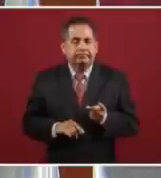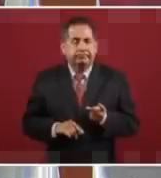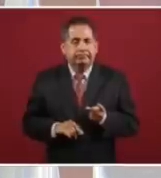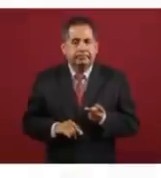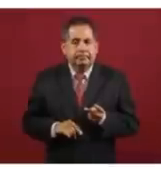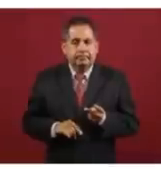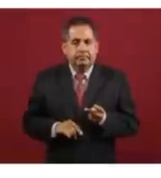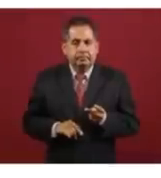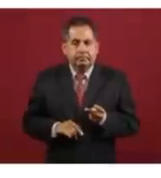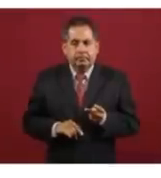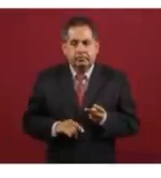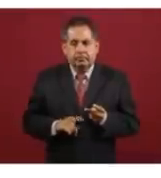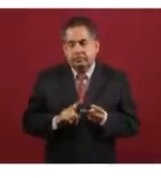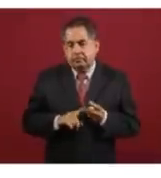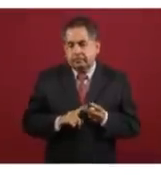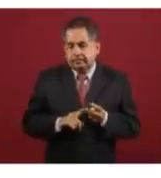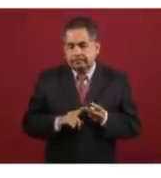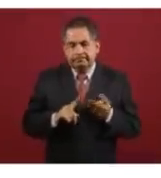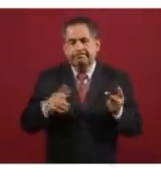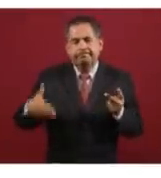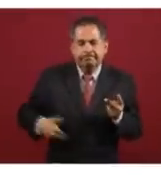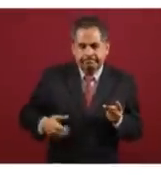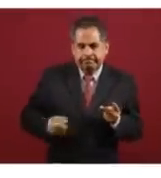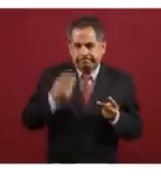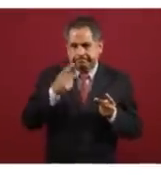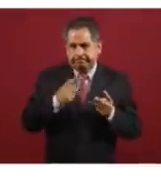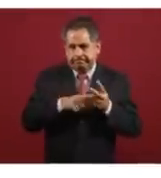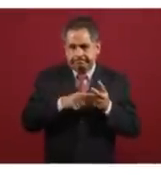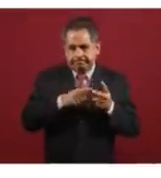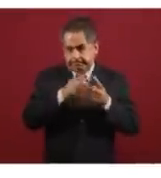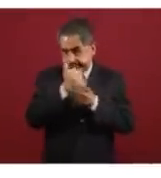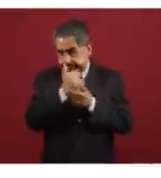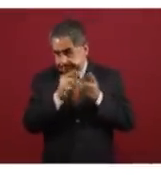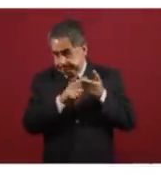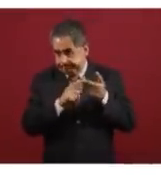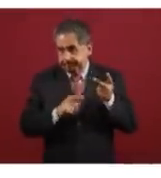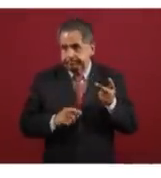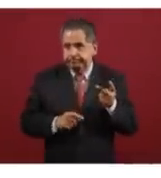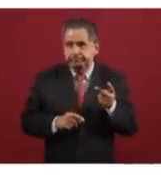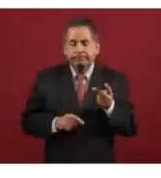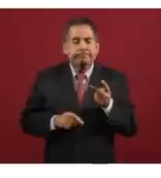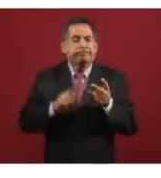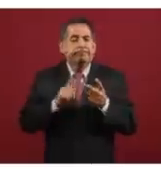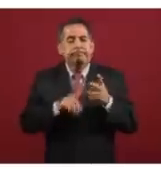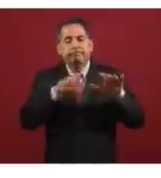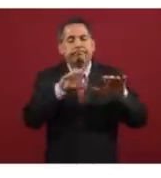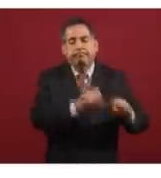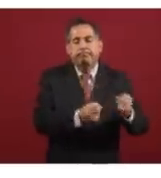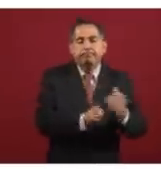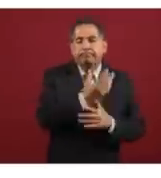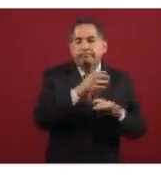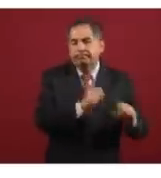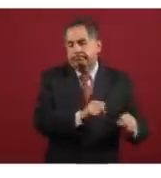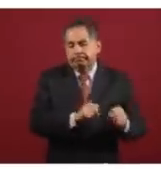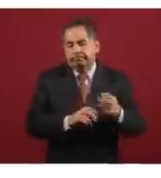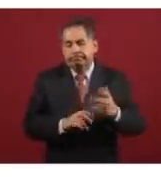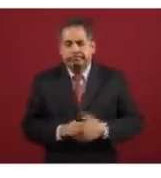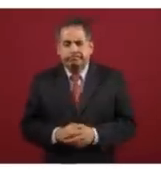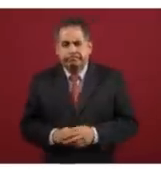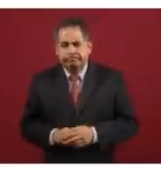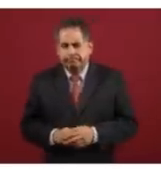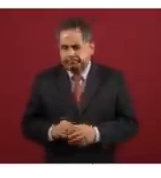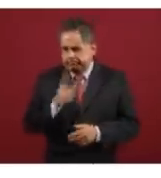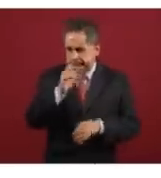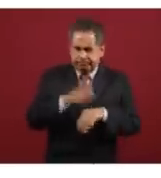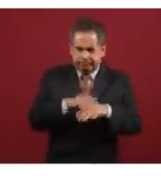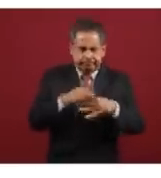Aquí vienen los agresores heridos, los de azul, los agresores detenidos. Aquí hay una parte importante,